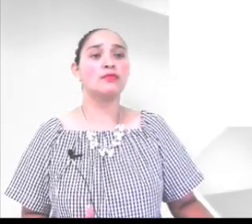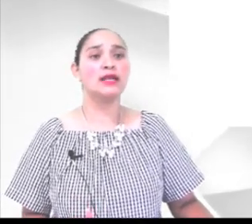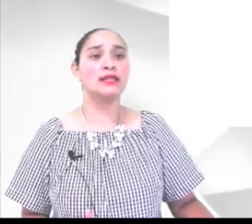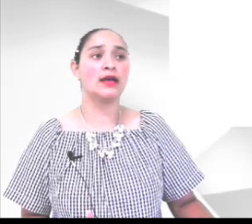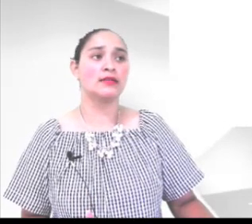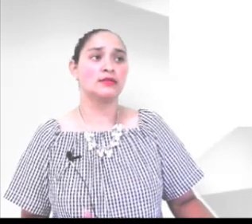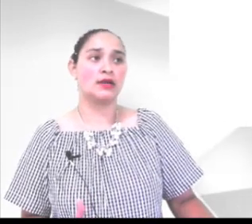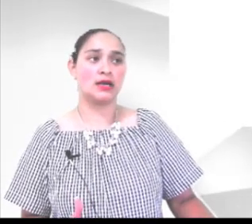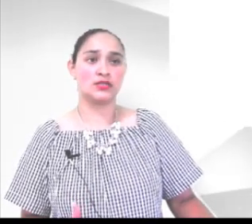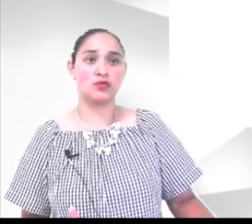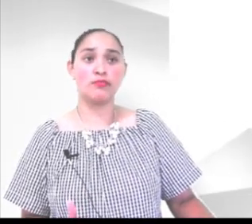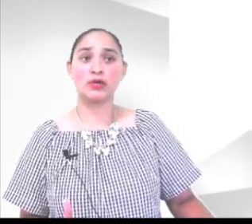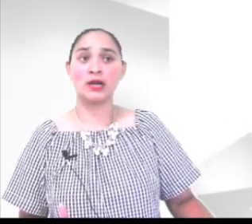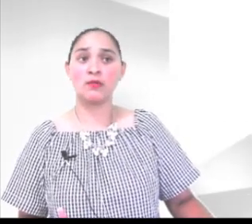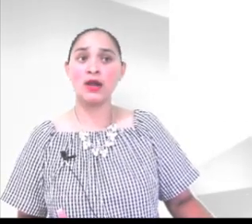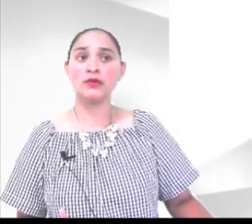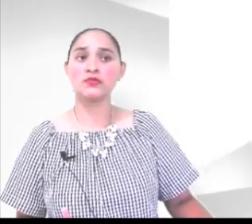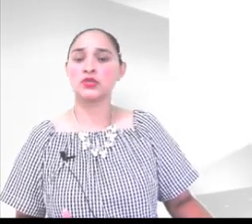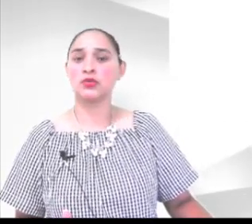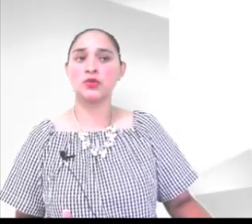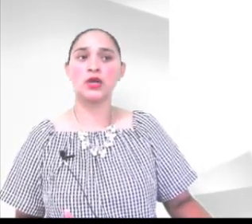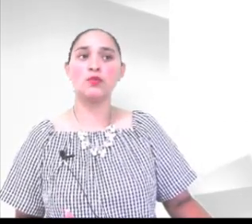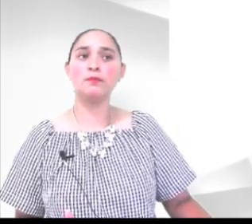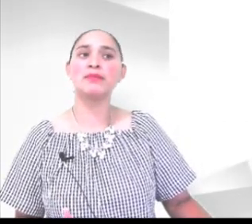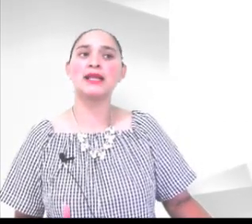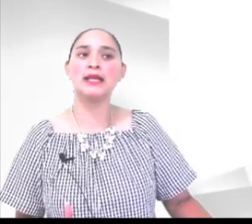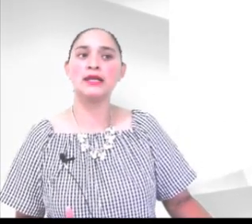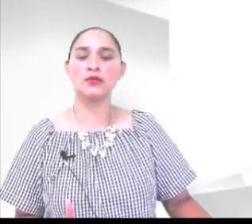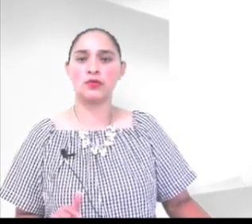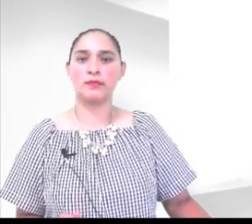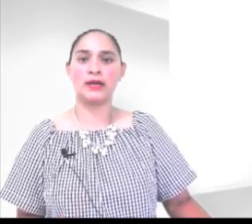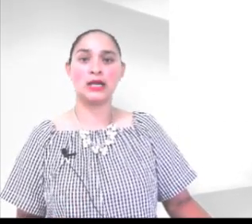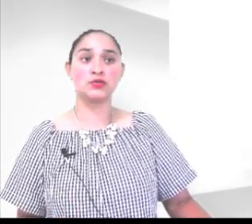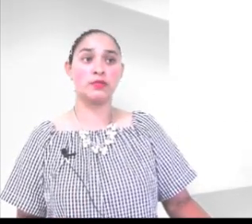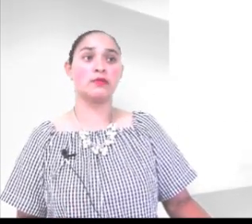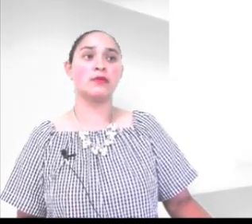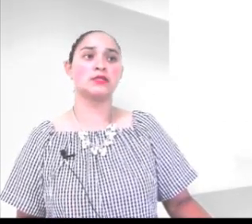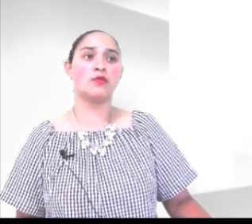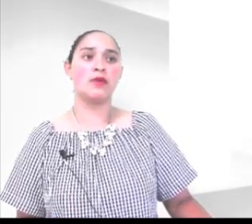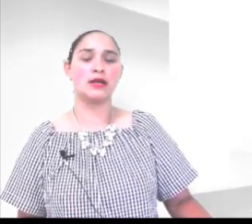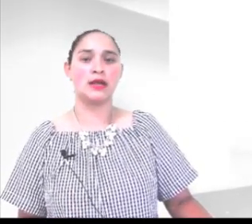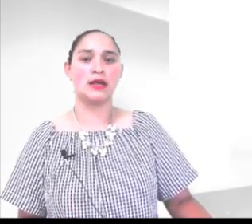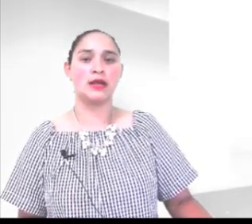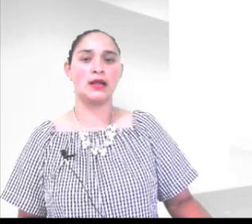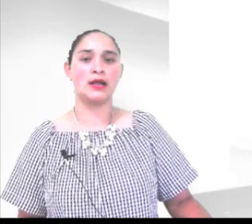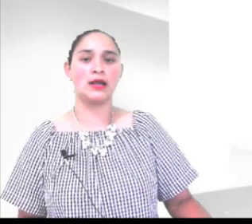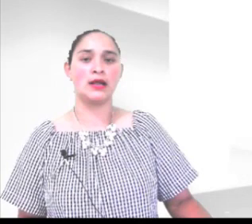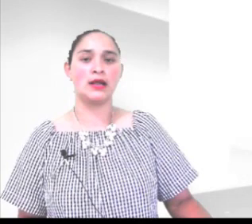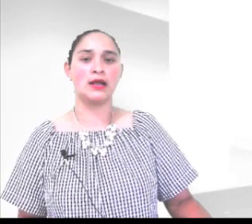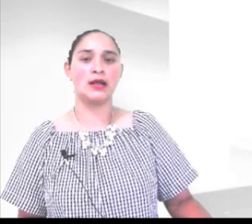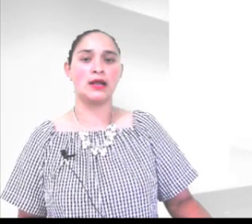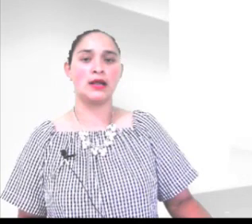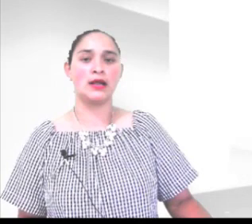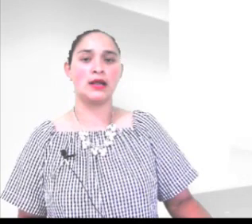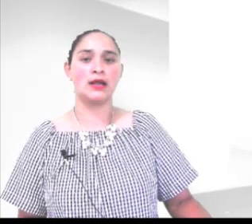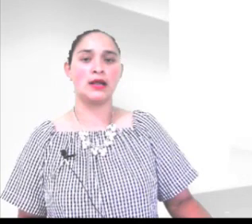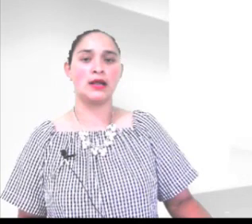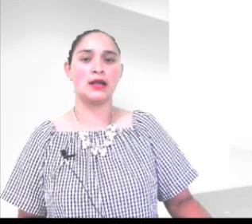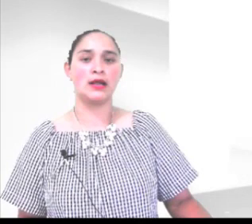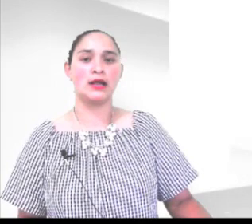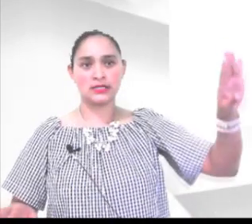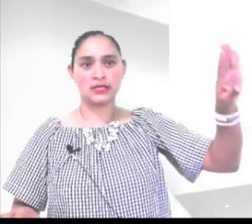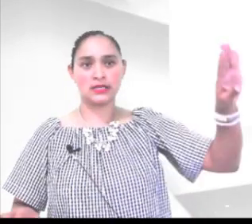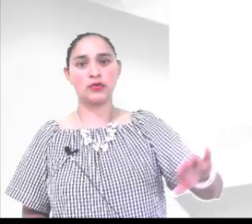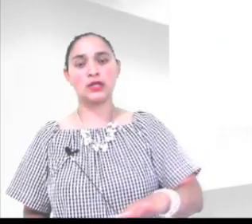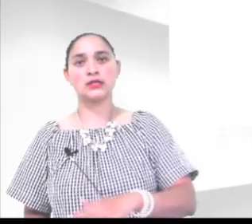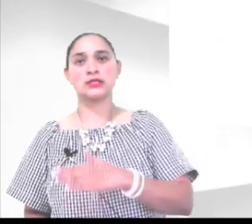la normalidad, razón por la cual constituye un peligro para la supervivencia humana. Los deslaves de tierra,